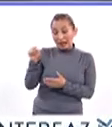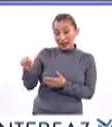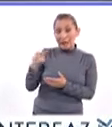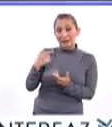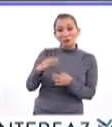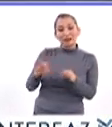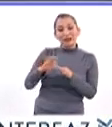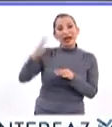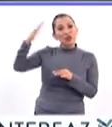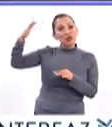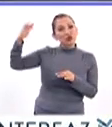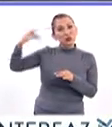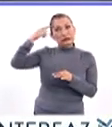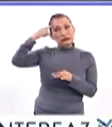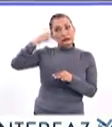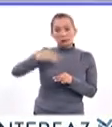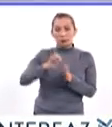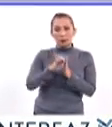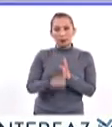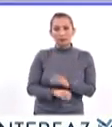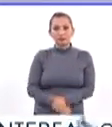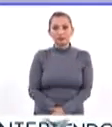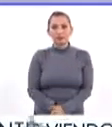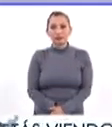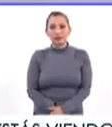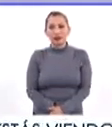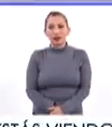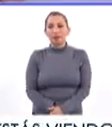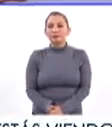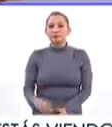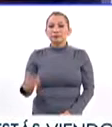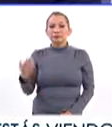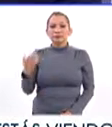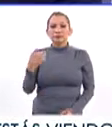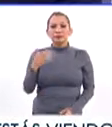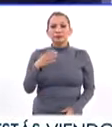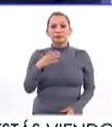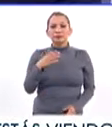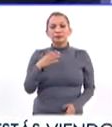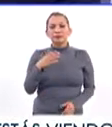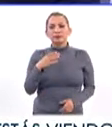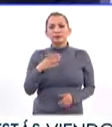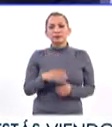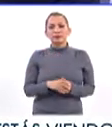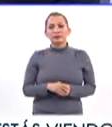importante que los adultos tengan conciencia. Por ejemplo, está desde la